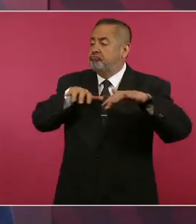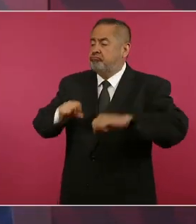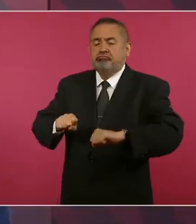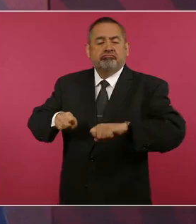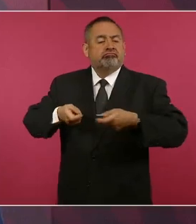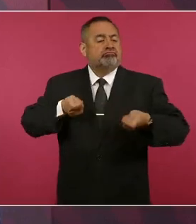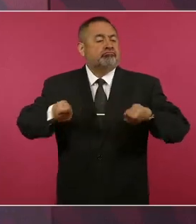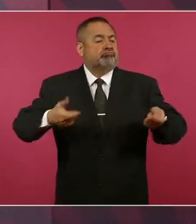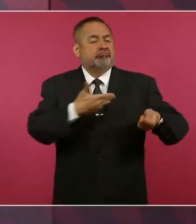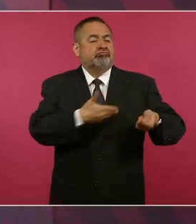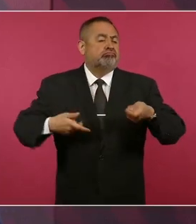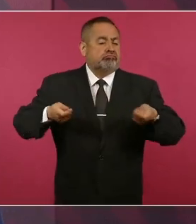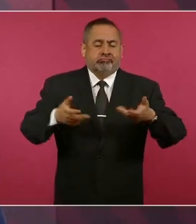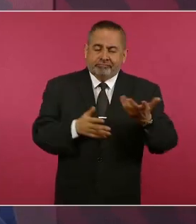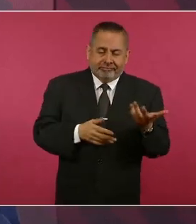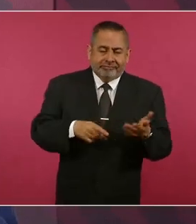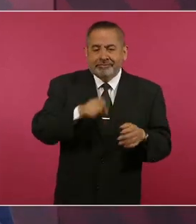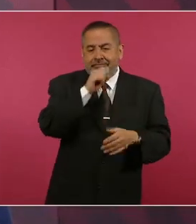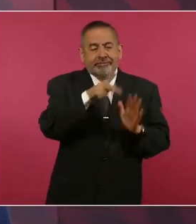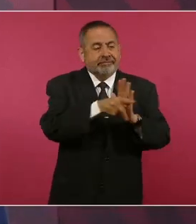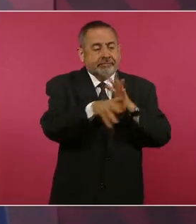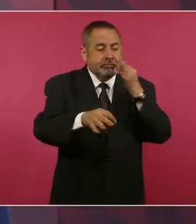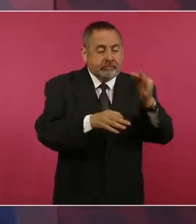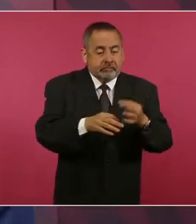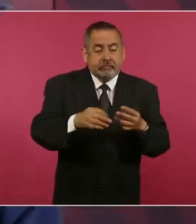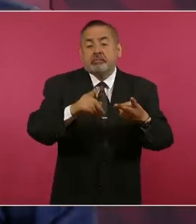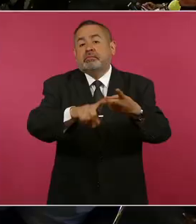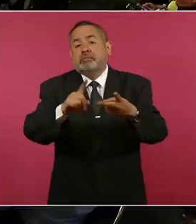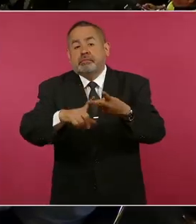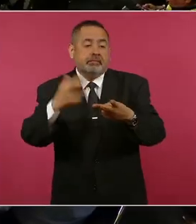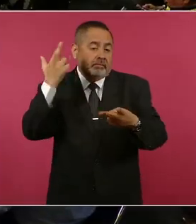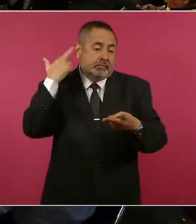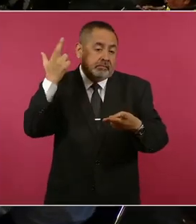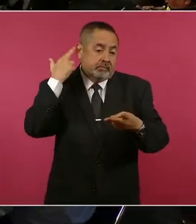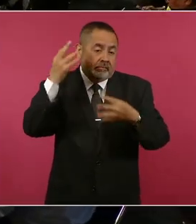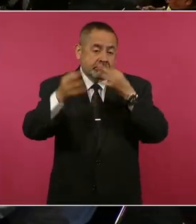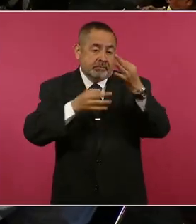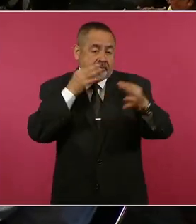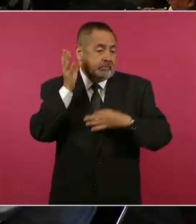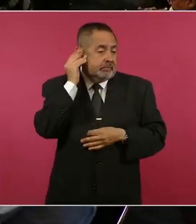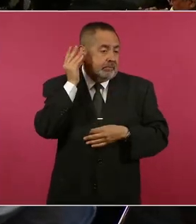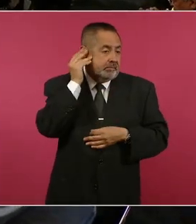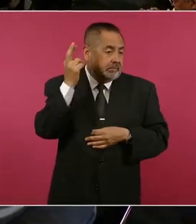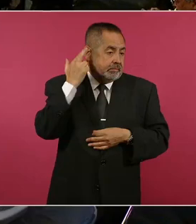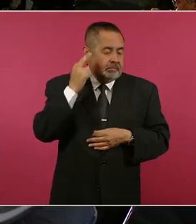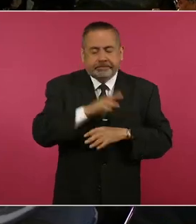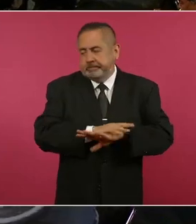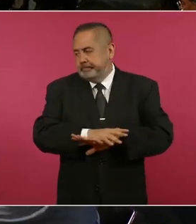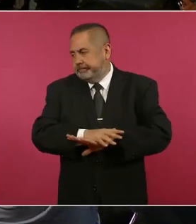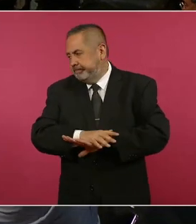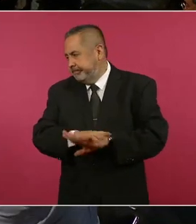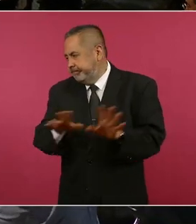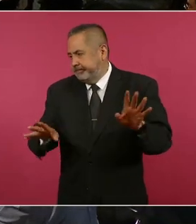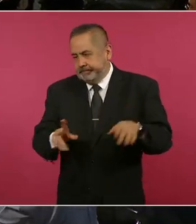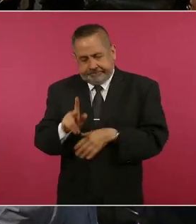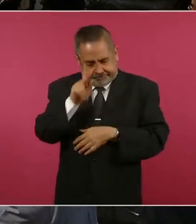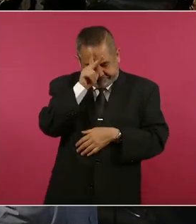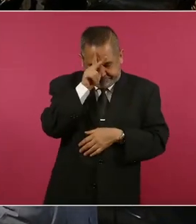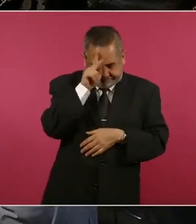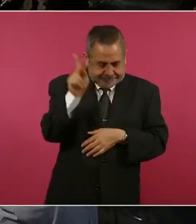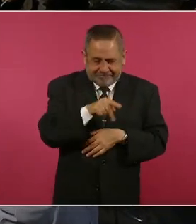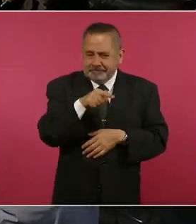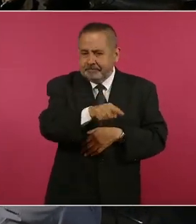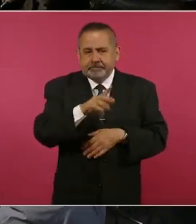En la prensa escrita, la radio, no, no, no, no, eso es lo más tóxico que puede